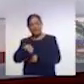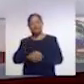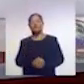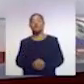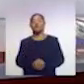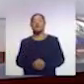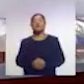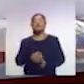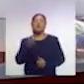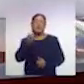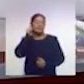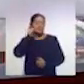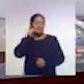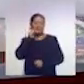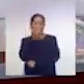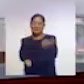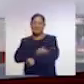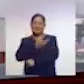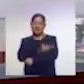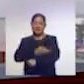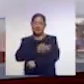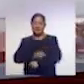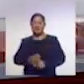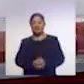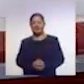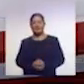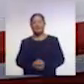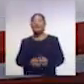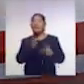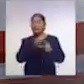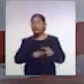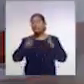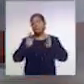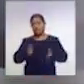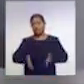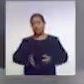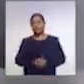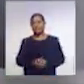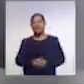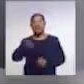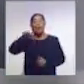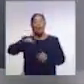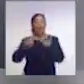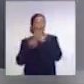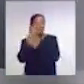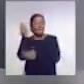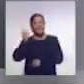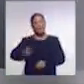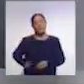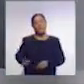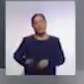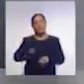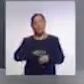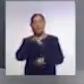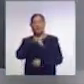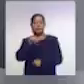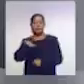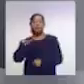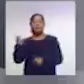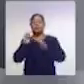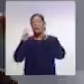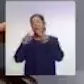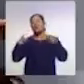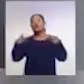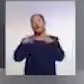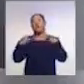mexicana. Ella está con nosotros como cada tarde. Vamos a iniciar ya. Bueno, y la mañana de este jueves, el gobernador Marco Mena se reunió